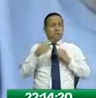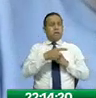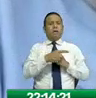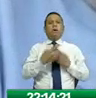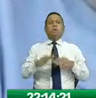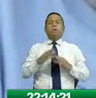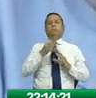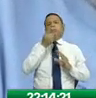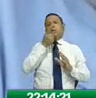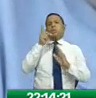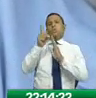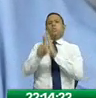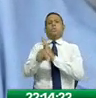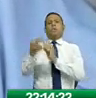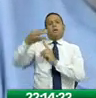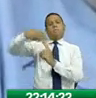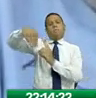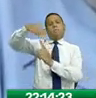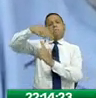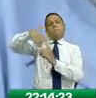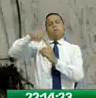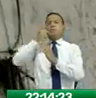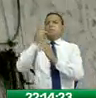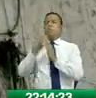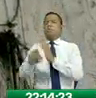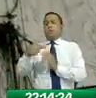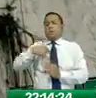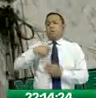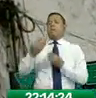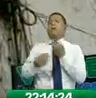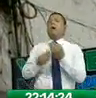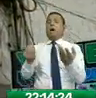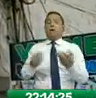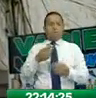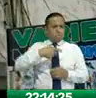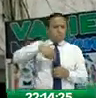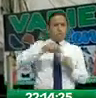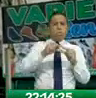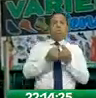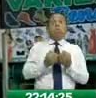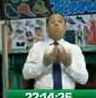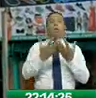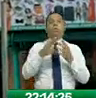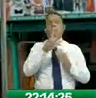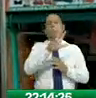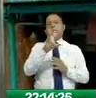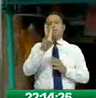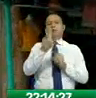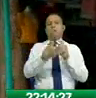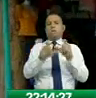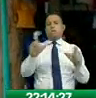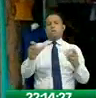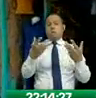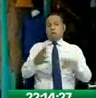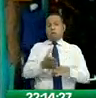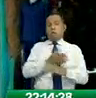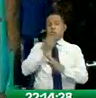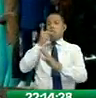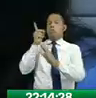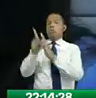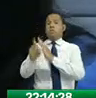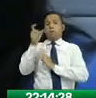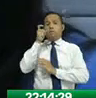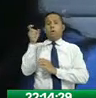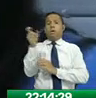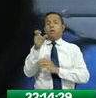qué se puede hacer para recuperar lo que les robaron. Son 36 personas que han presentado su denuncia, que ahora está en la fiscalía.